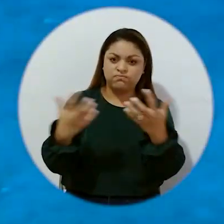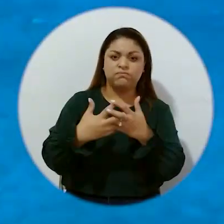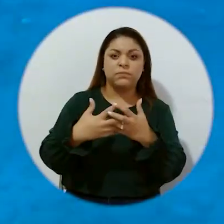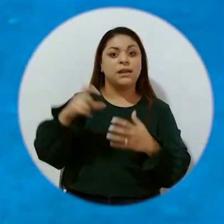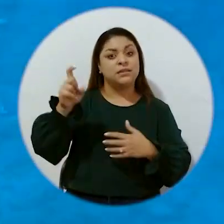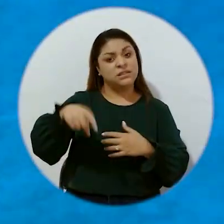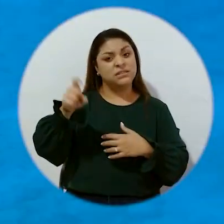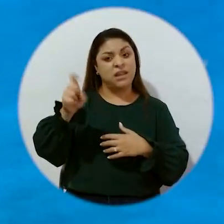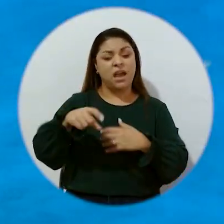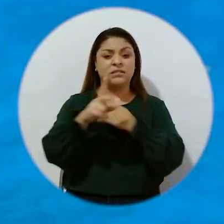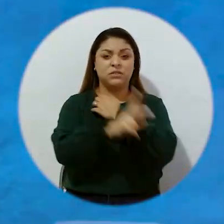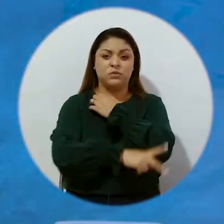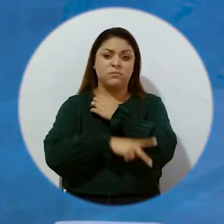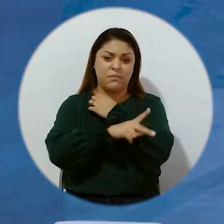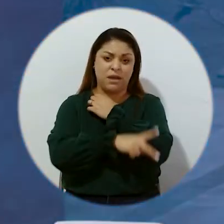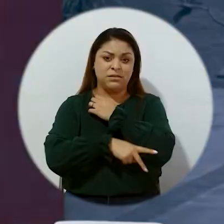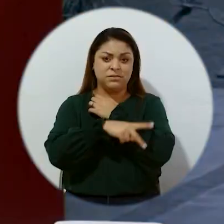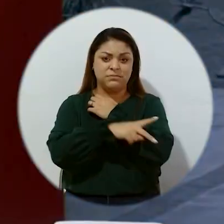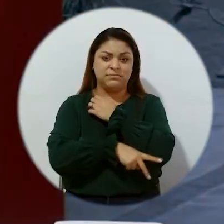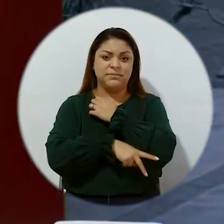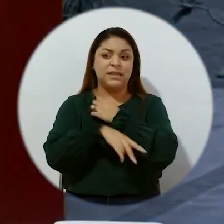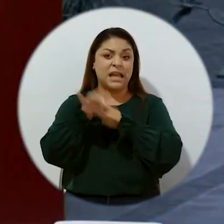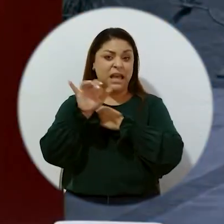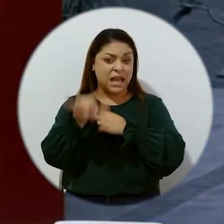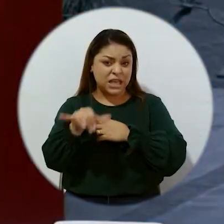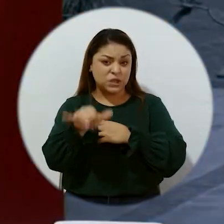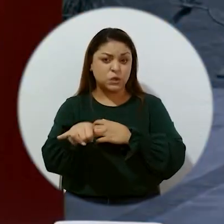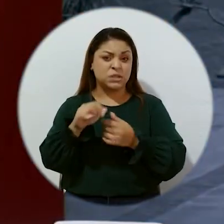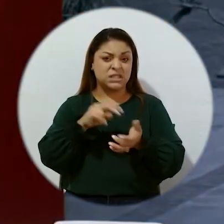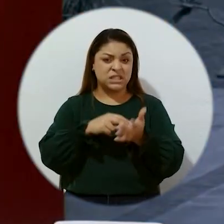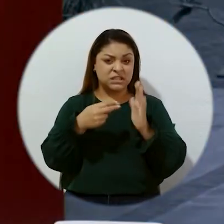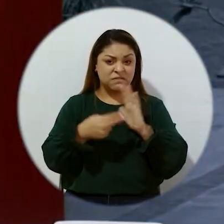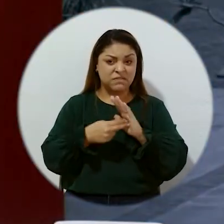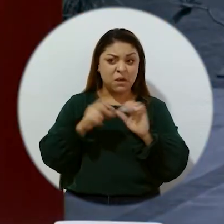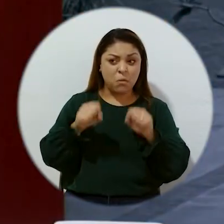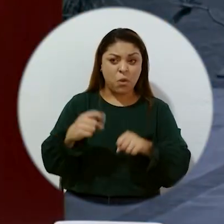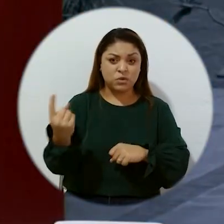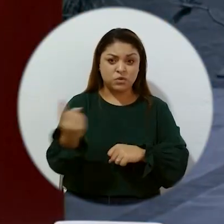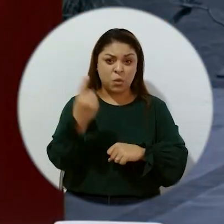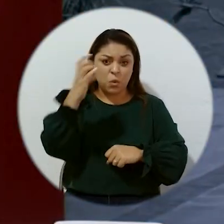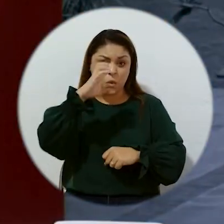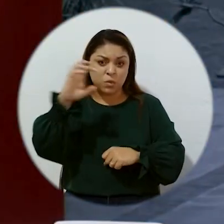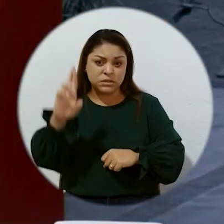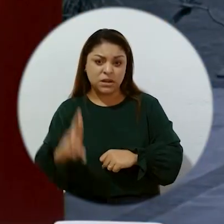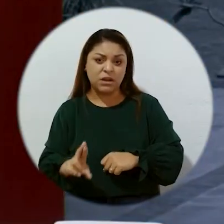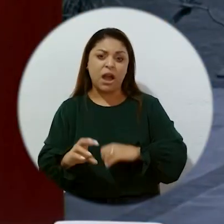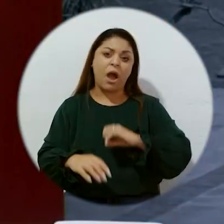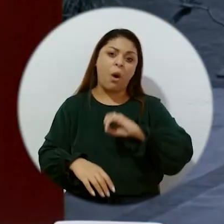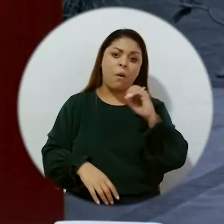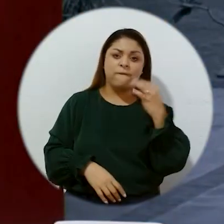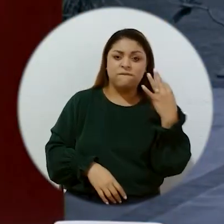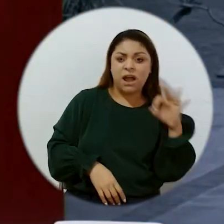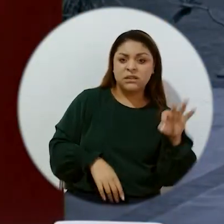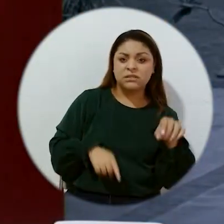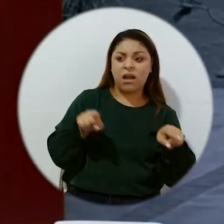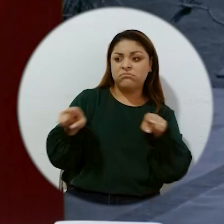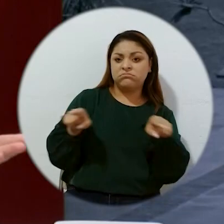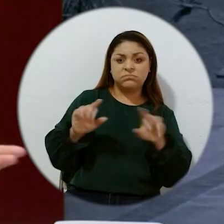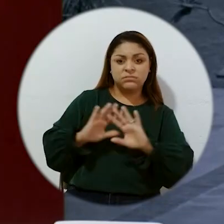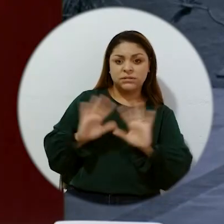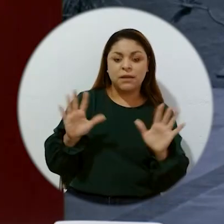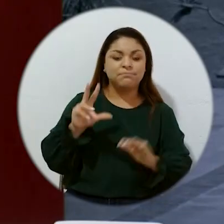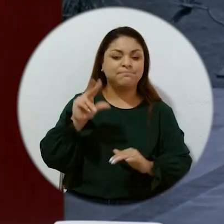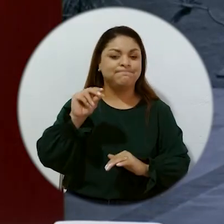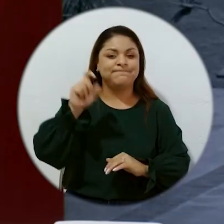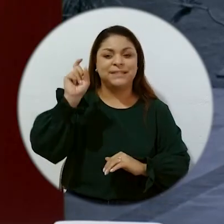a las necesidades de los países, ¿verdad? Y esto no es algo que pueda hacer solo Costa Rica o solo Francia, es algo que requiere